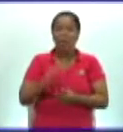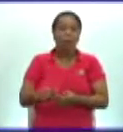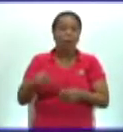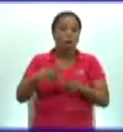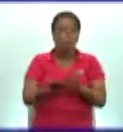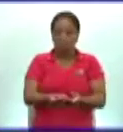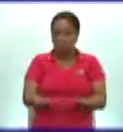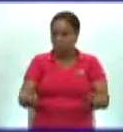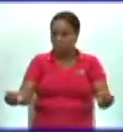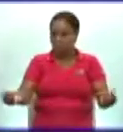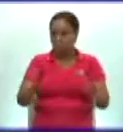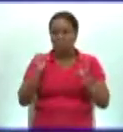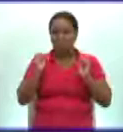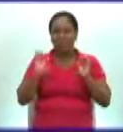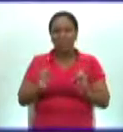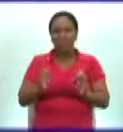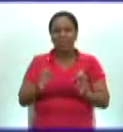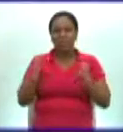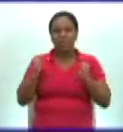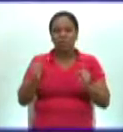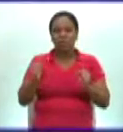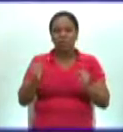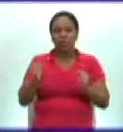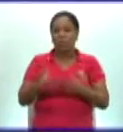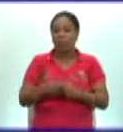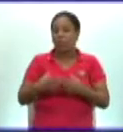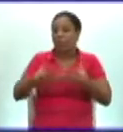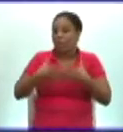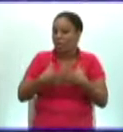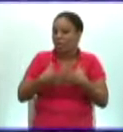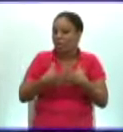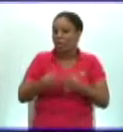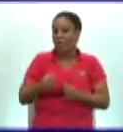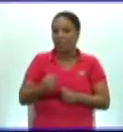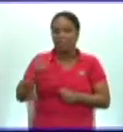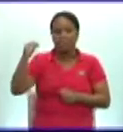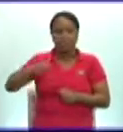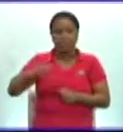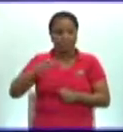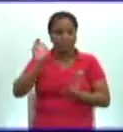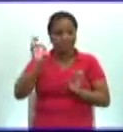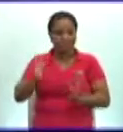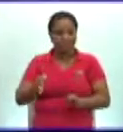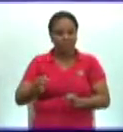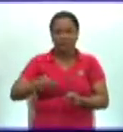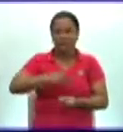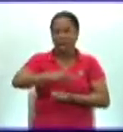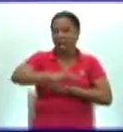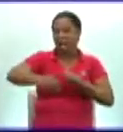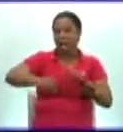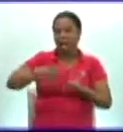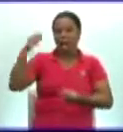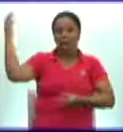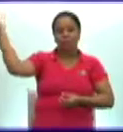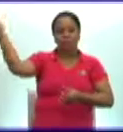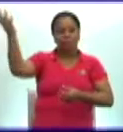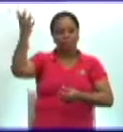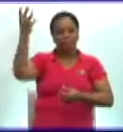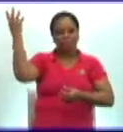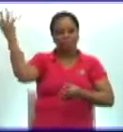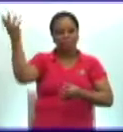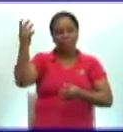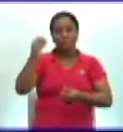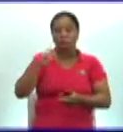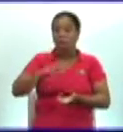en los objetos reales con los que interactuamos. Esta realidad cambia en el espacio profundo, donde las fuerzas